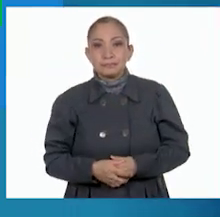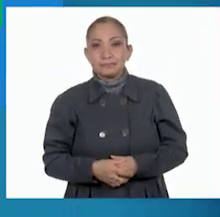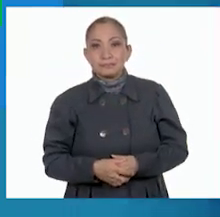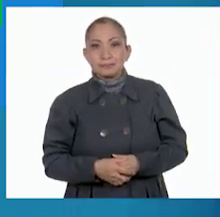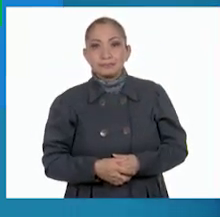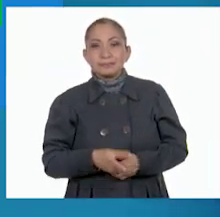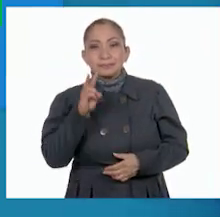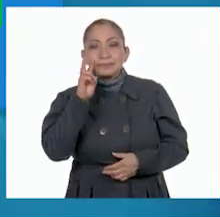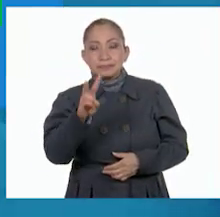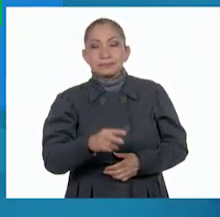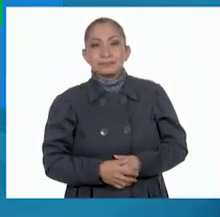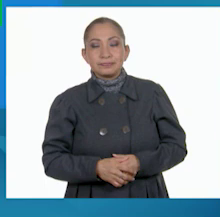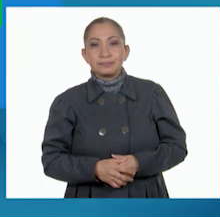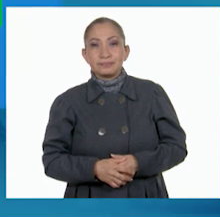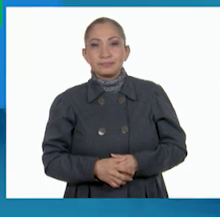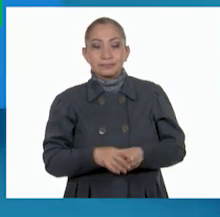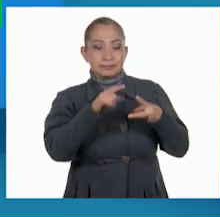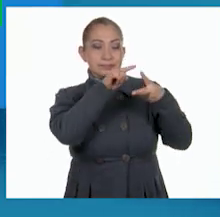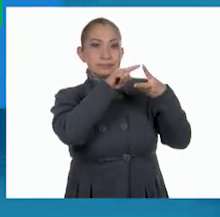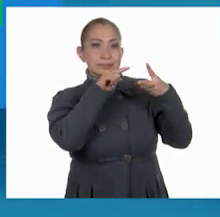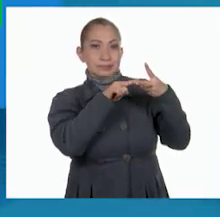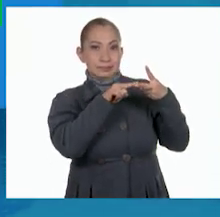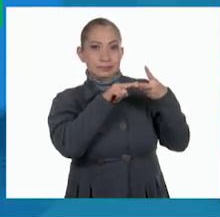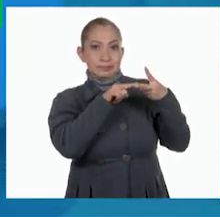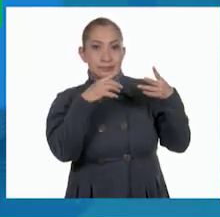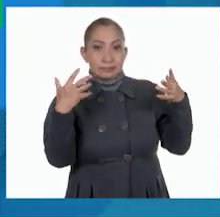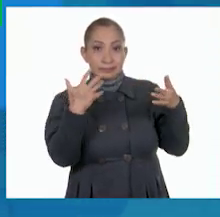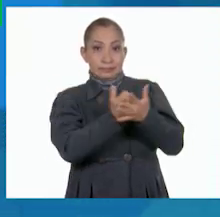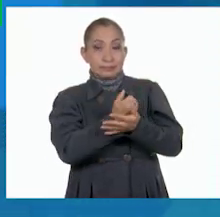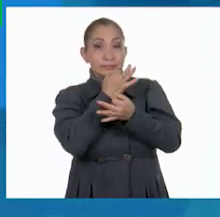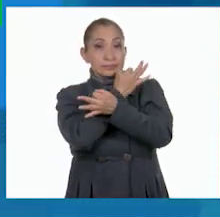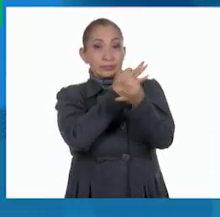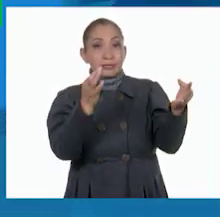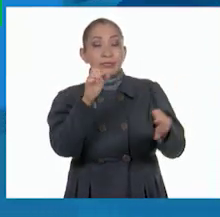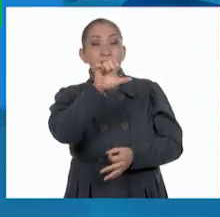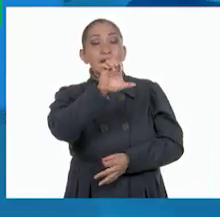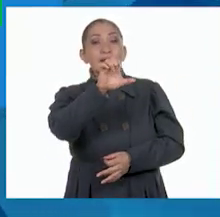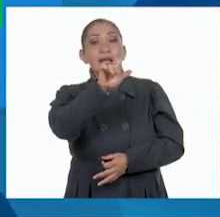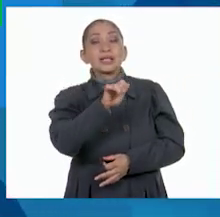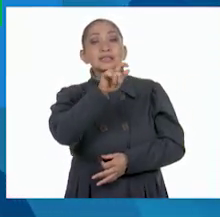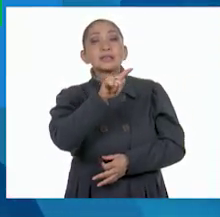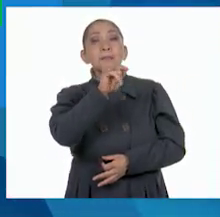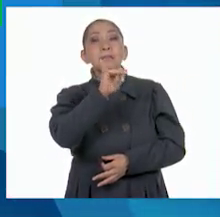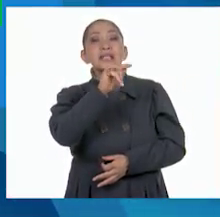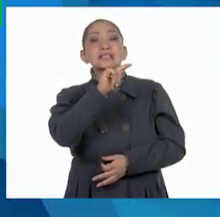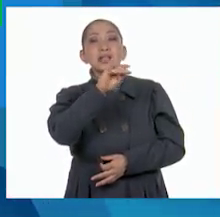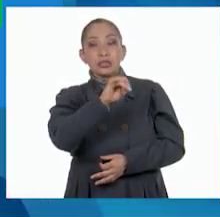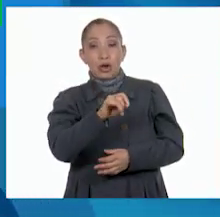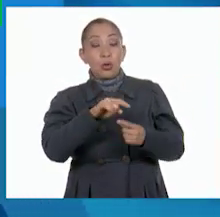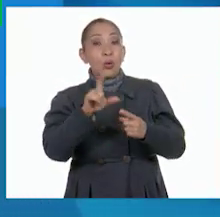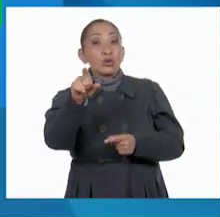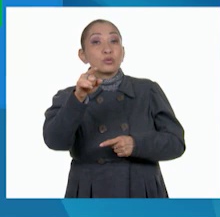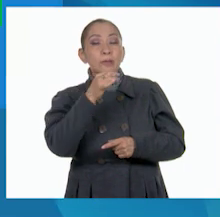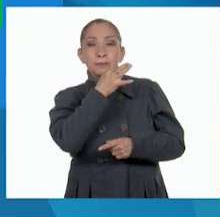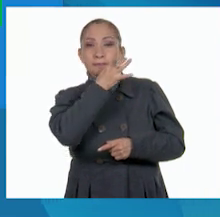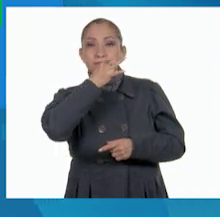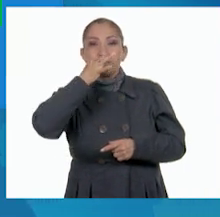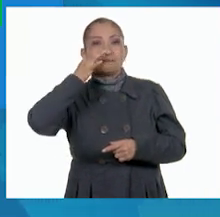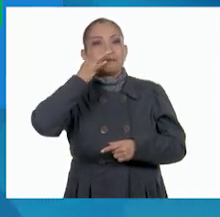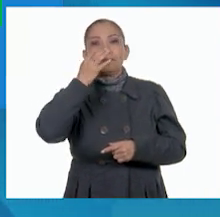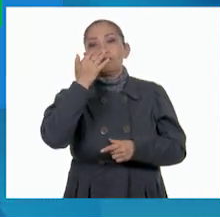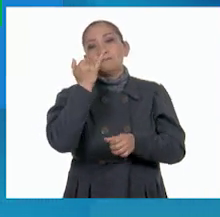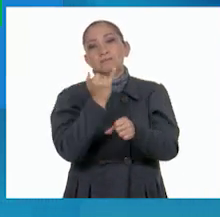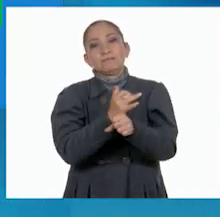A ver, la respuesta ganadora de mensaje explícito es... al cerrar la boca, no